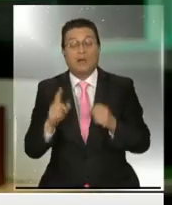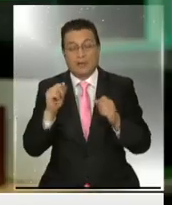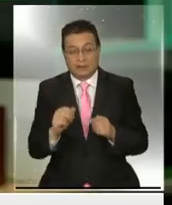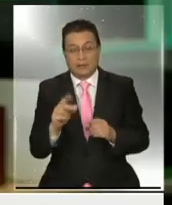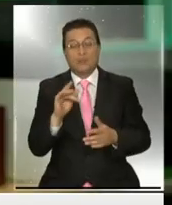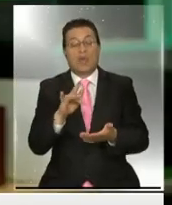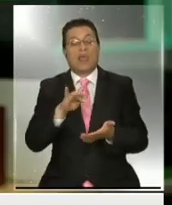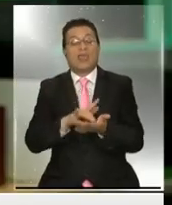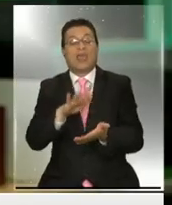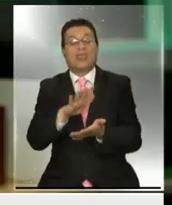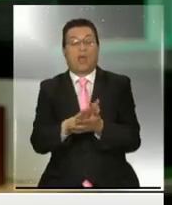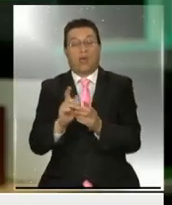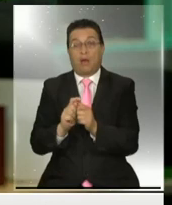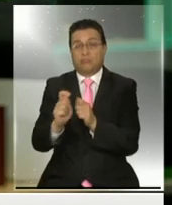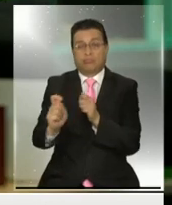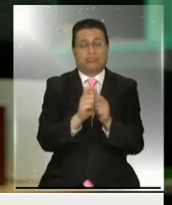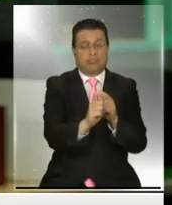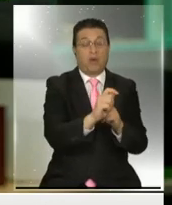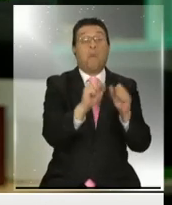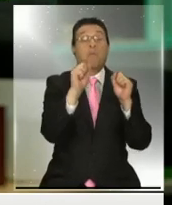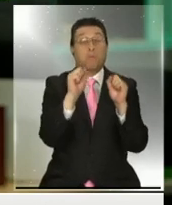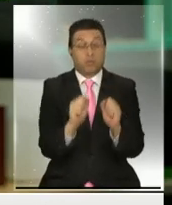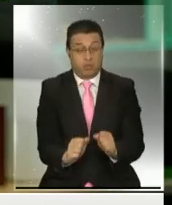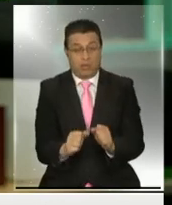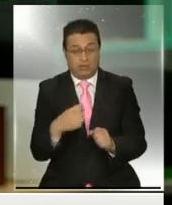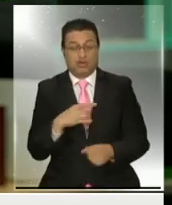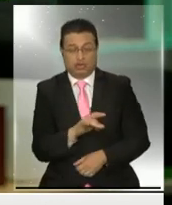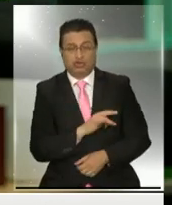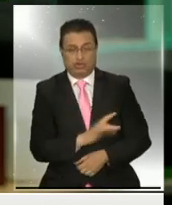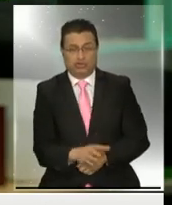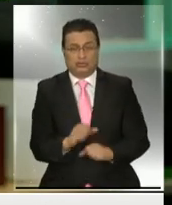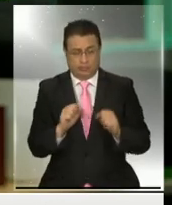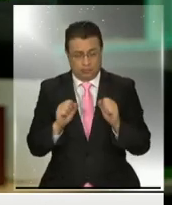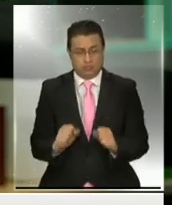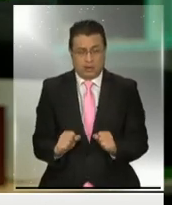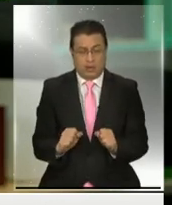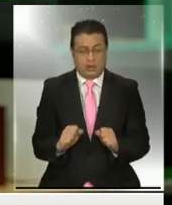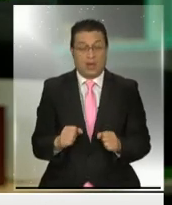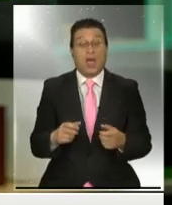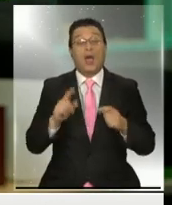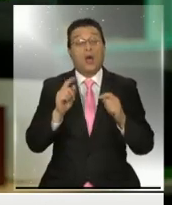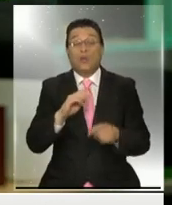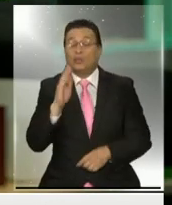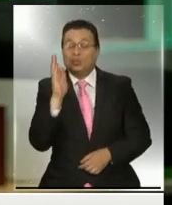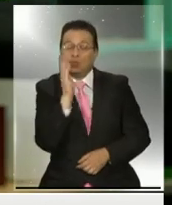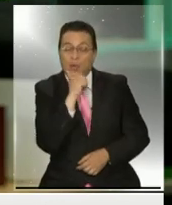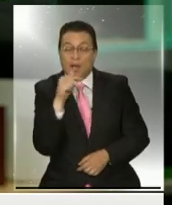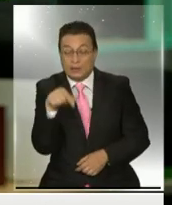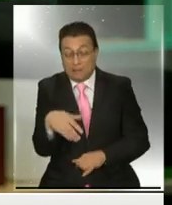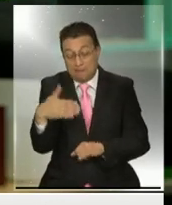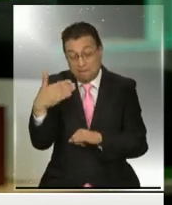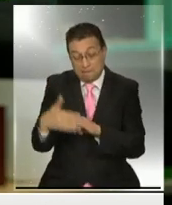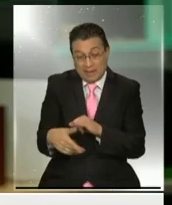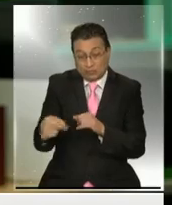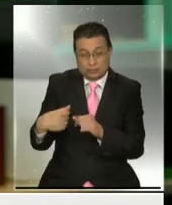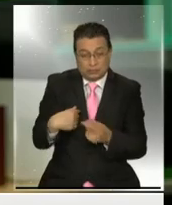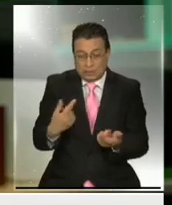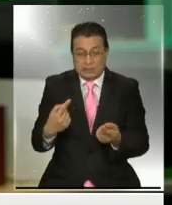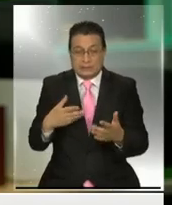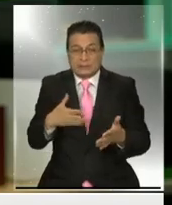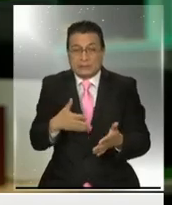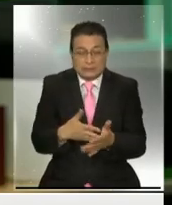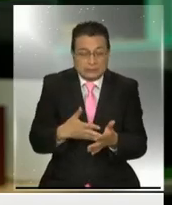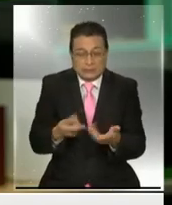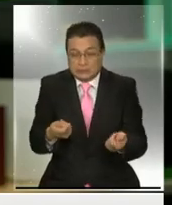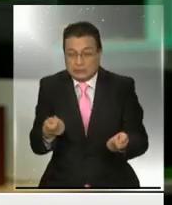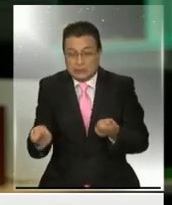endeudamiento también dada las condiciones actuales del endeudamiento chileno muy amplio o sea no hay yo diría en el corto plazo restricciones de